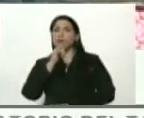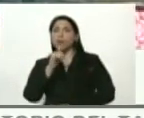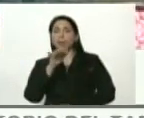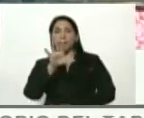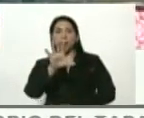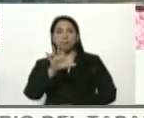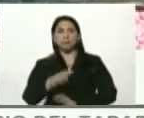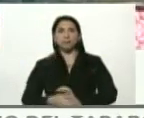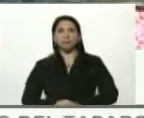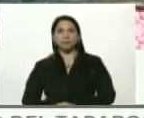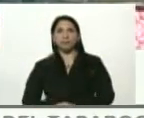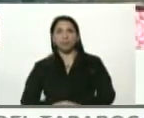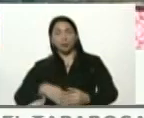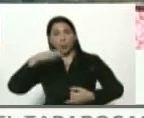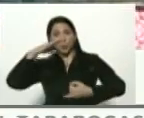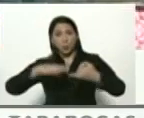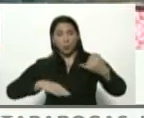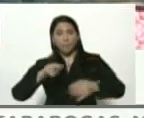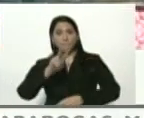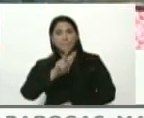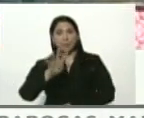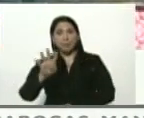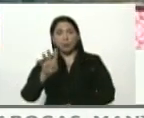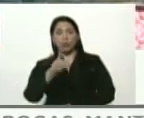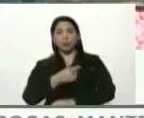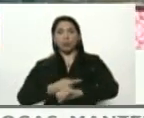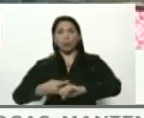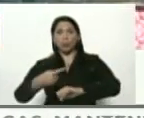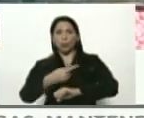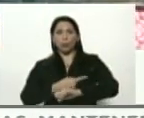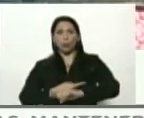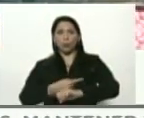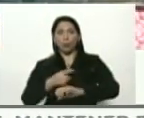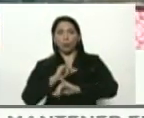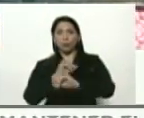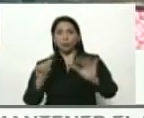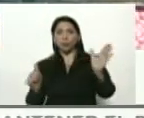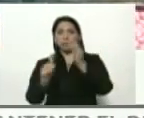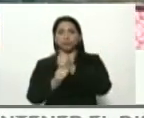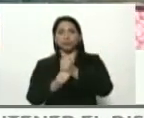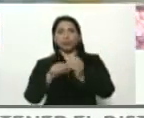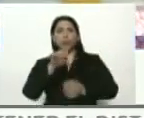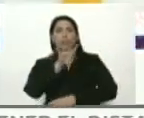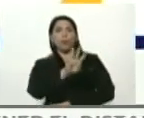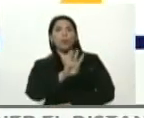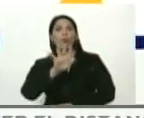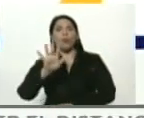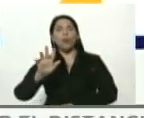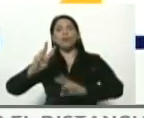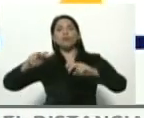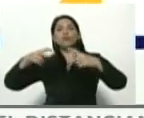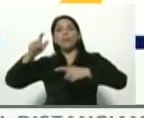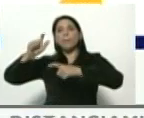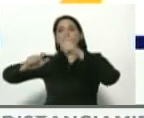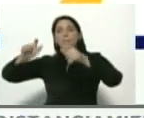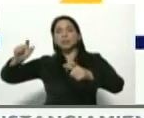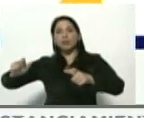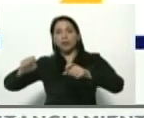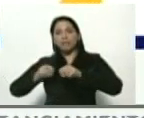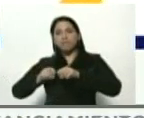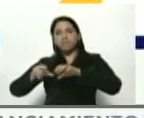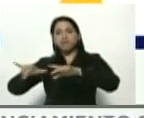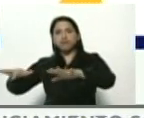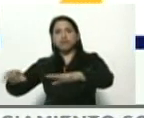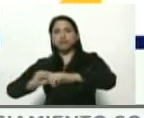país que en las últimas 24 horas se han detectado 45 nuevos casos,